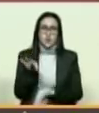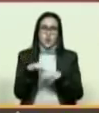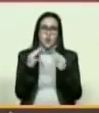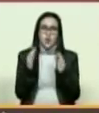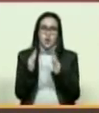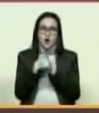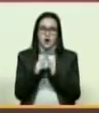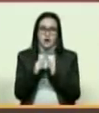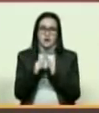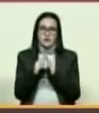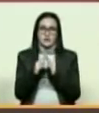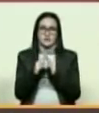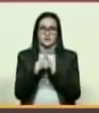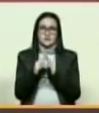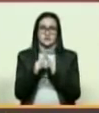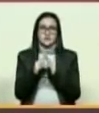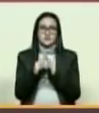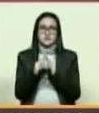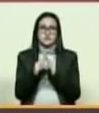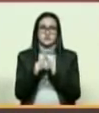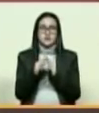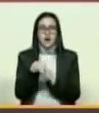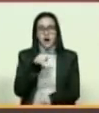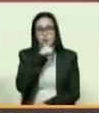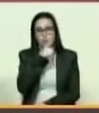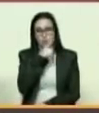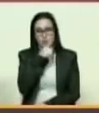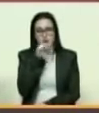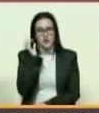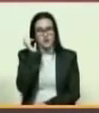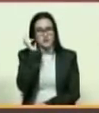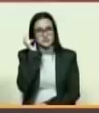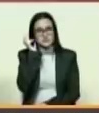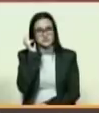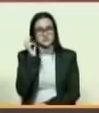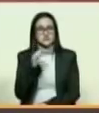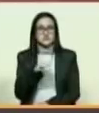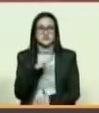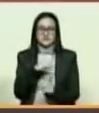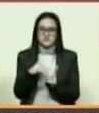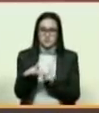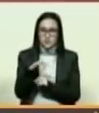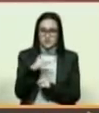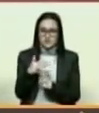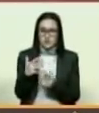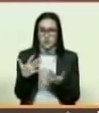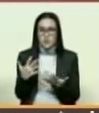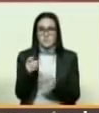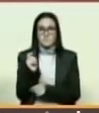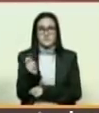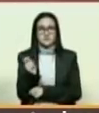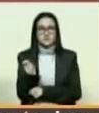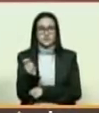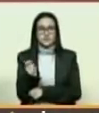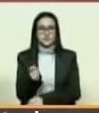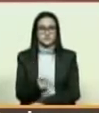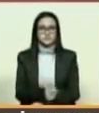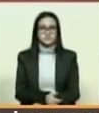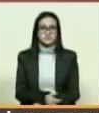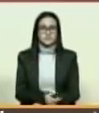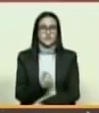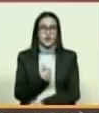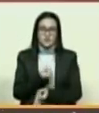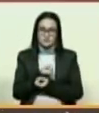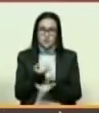o perdón, al 100% de abuelas y abuelos en situación de pensión. Queríamos